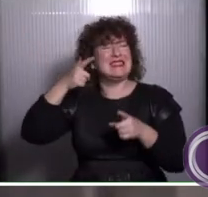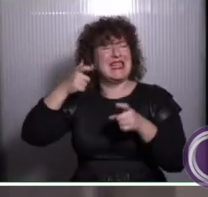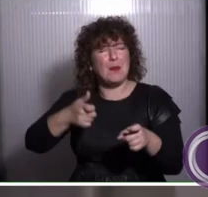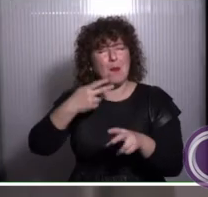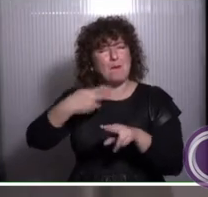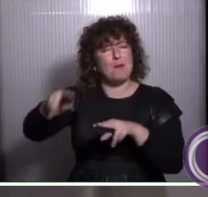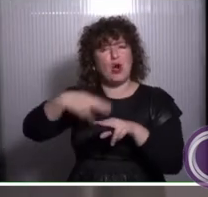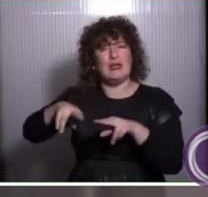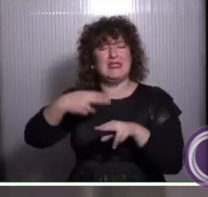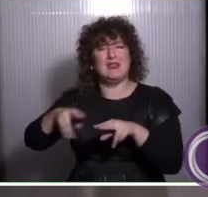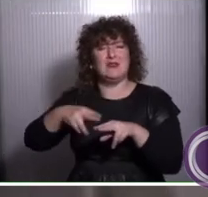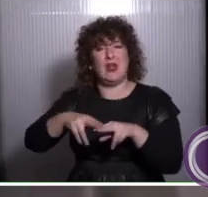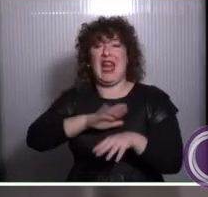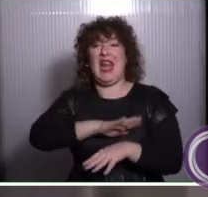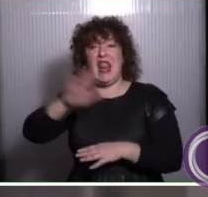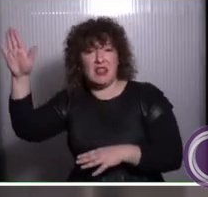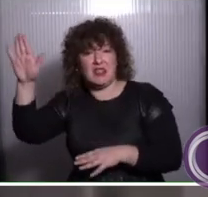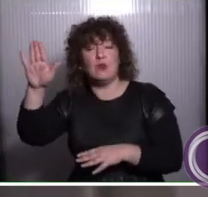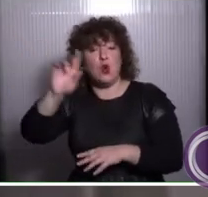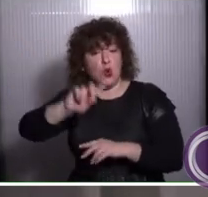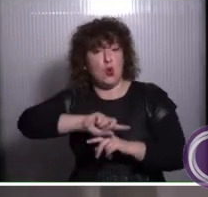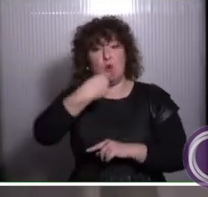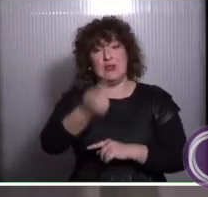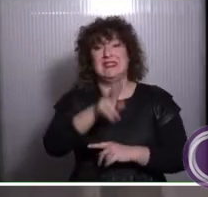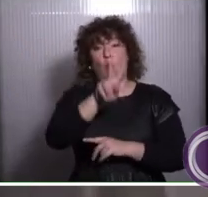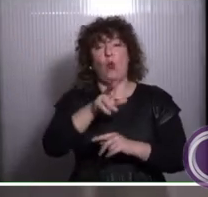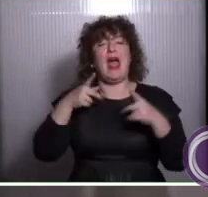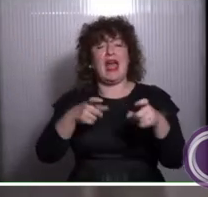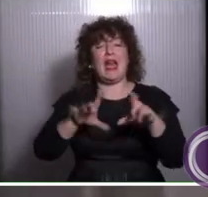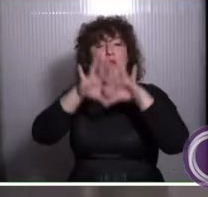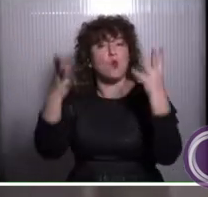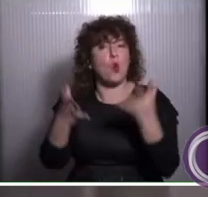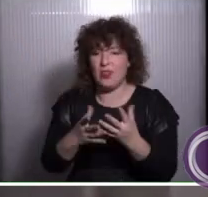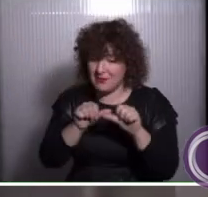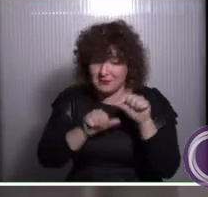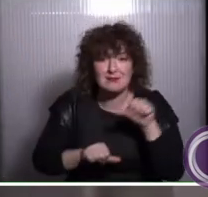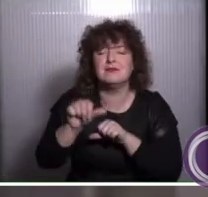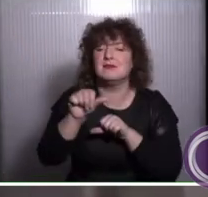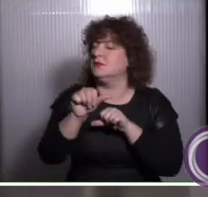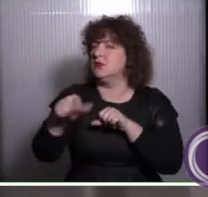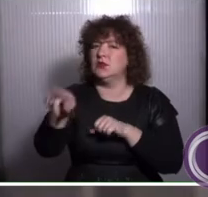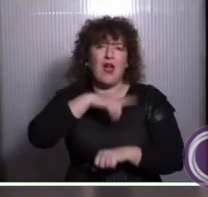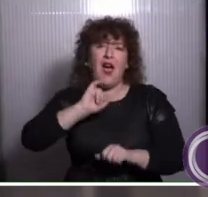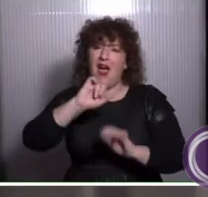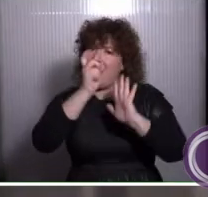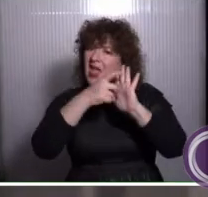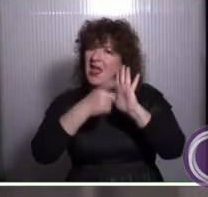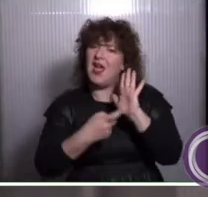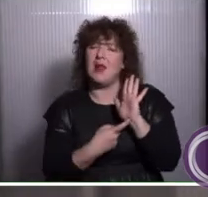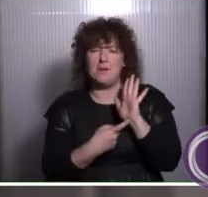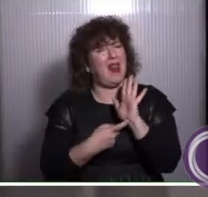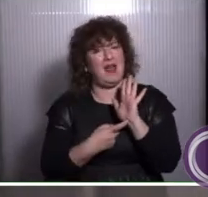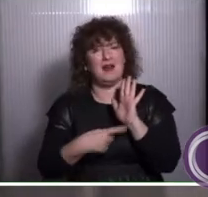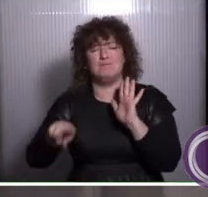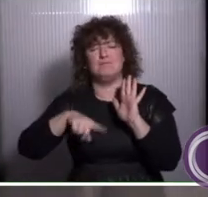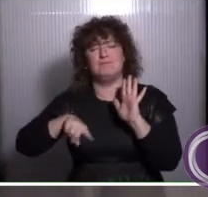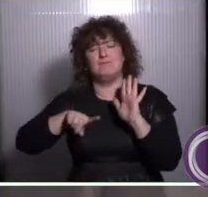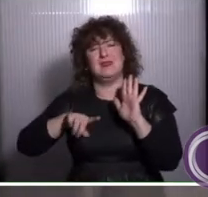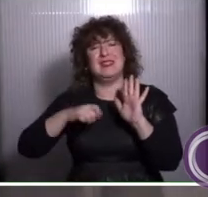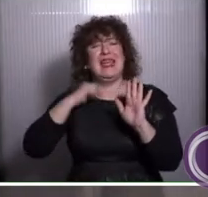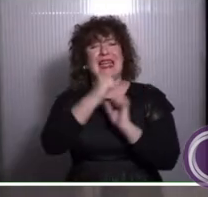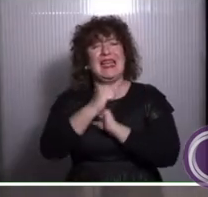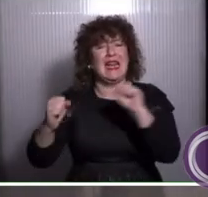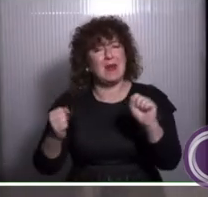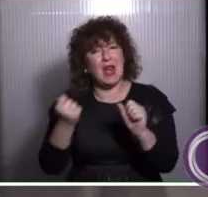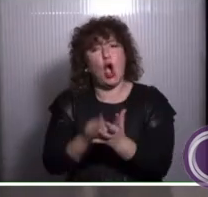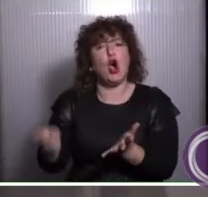político que ha habido en la historia, el nazismo, y surgió la Segunda Guerra Mundial, tenemos todas las normas que hace falta para evitar que estos